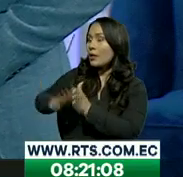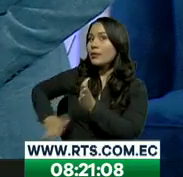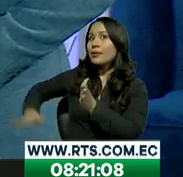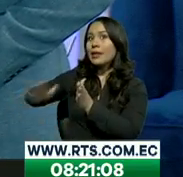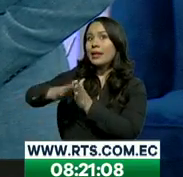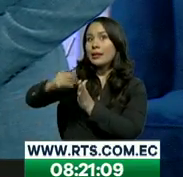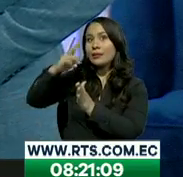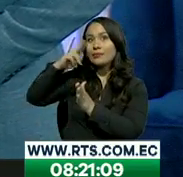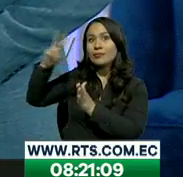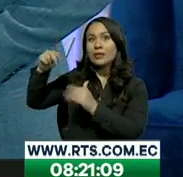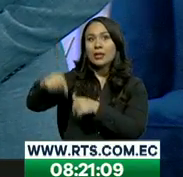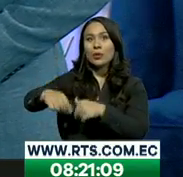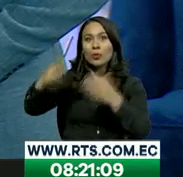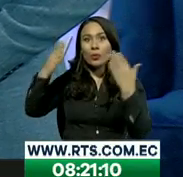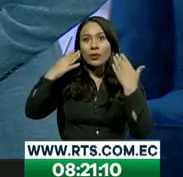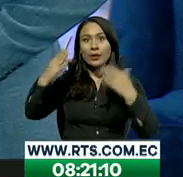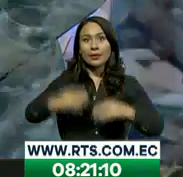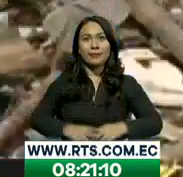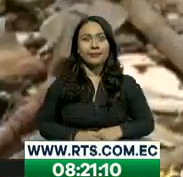la ciudad de Guayaquil.